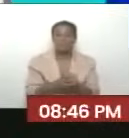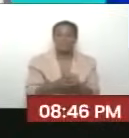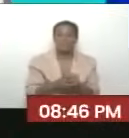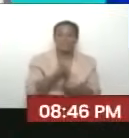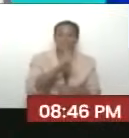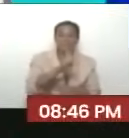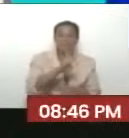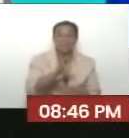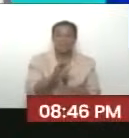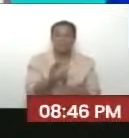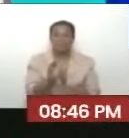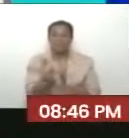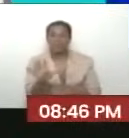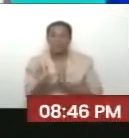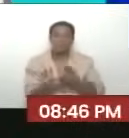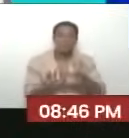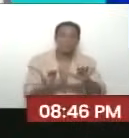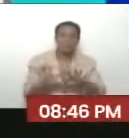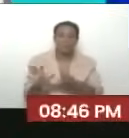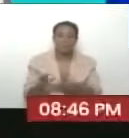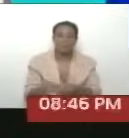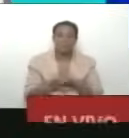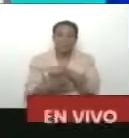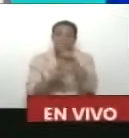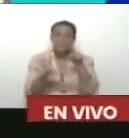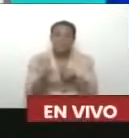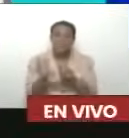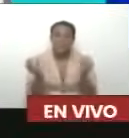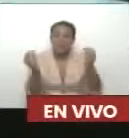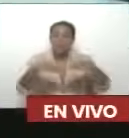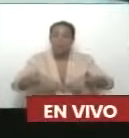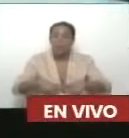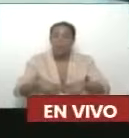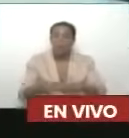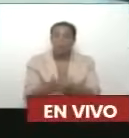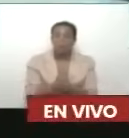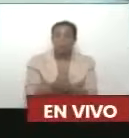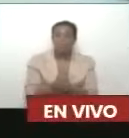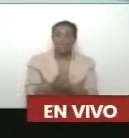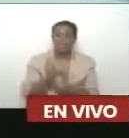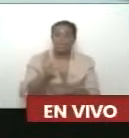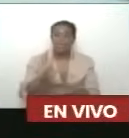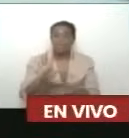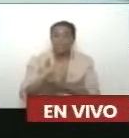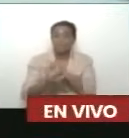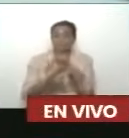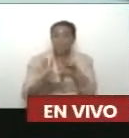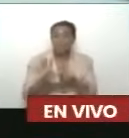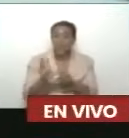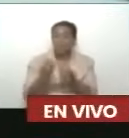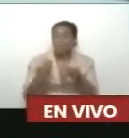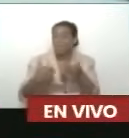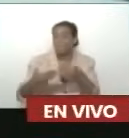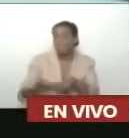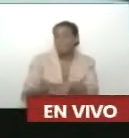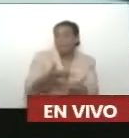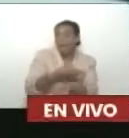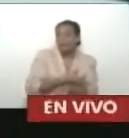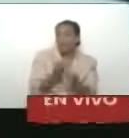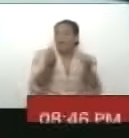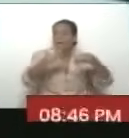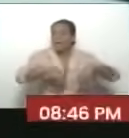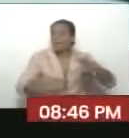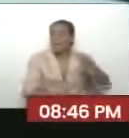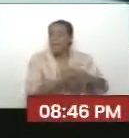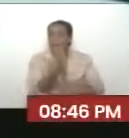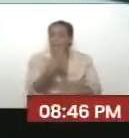5, 5, 5. Y de los cinco consensos surgieron mucho antes de que